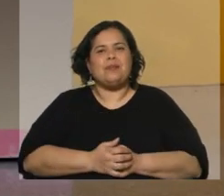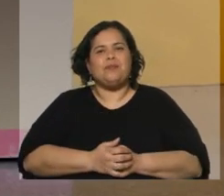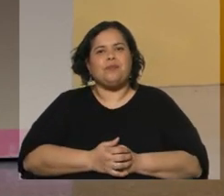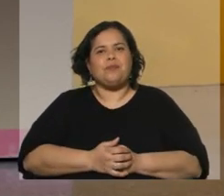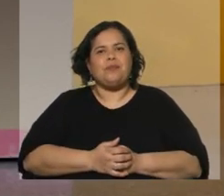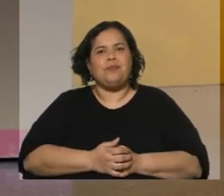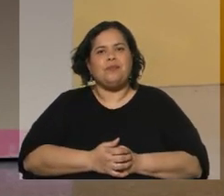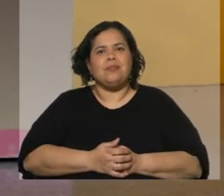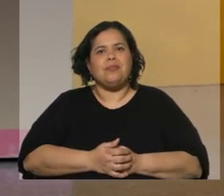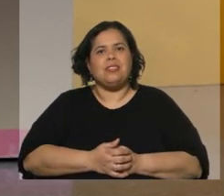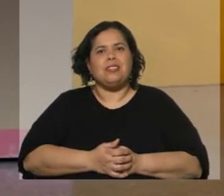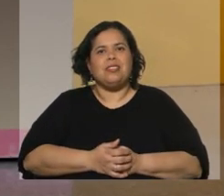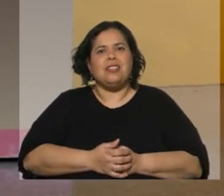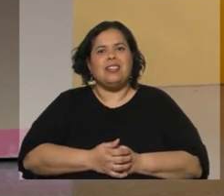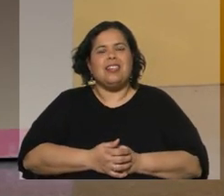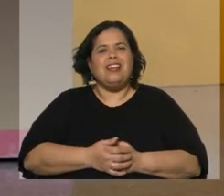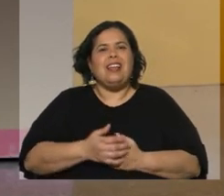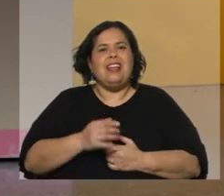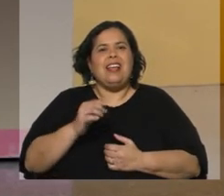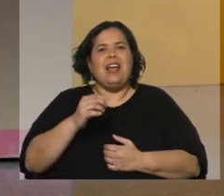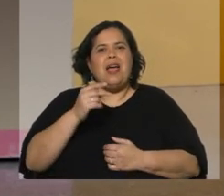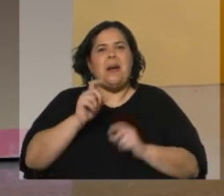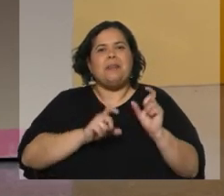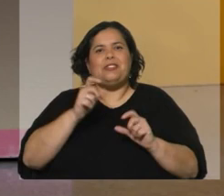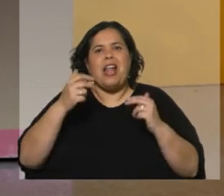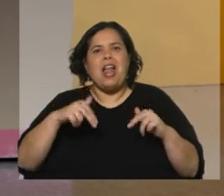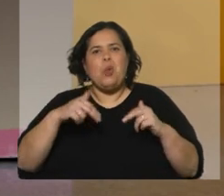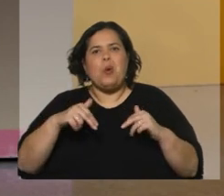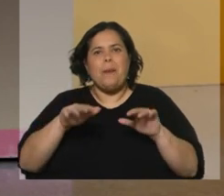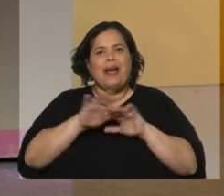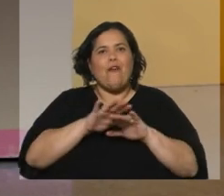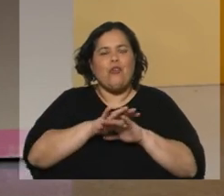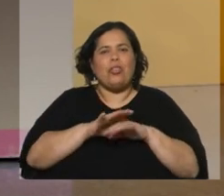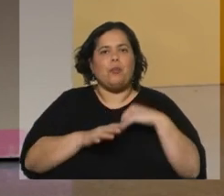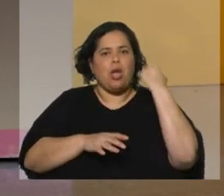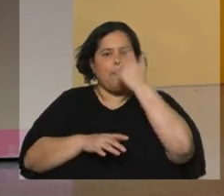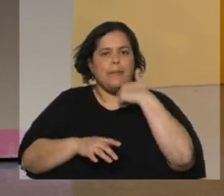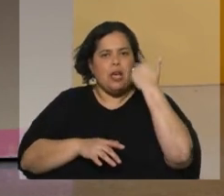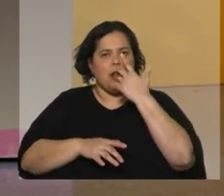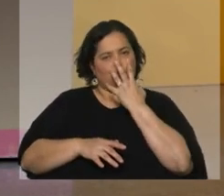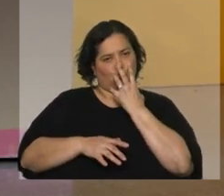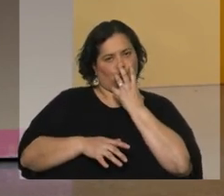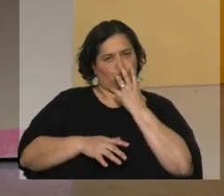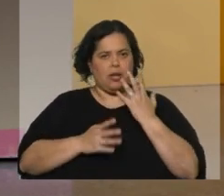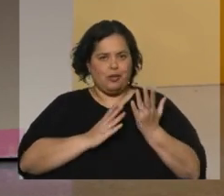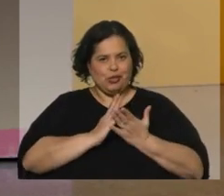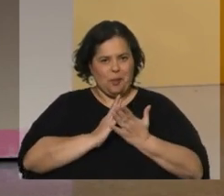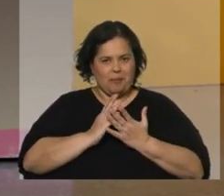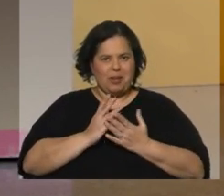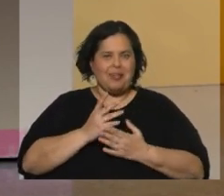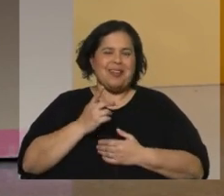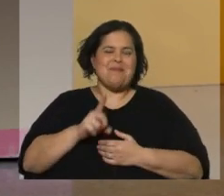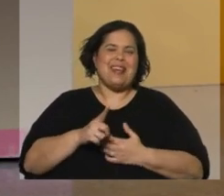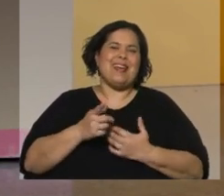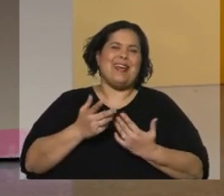soy Tampoco confundible porque soy medio tengo una cara como media a veces la gente me dice todos sos como serio tenés difícil